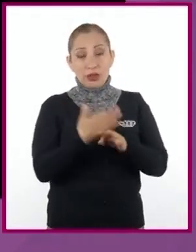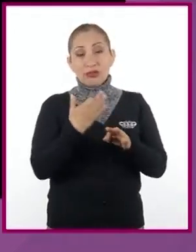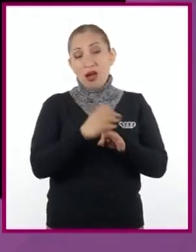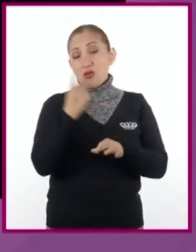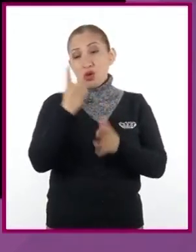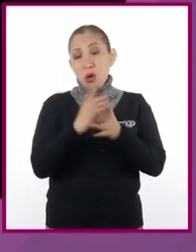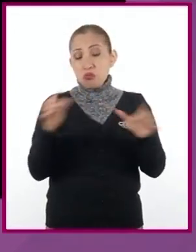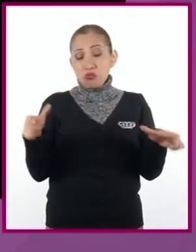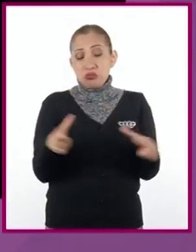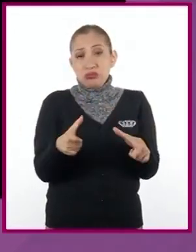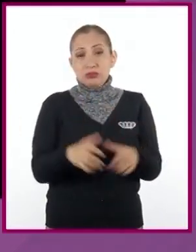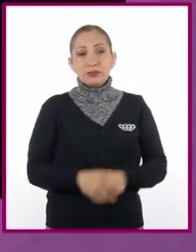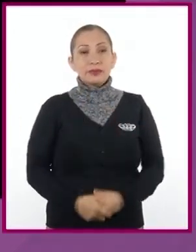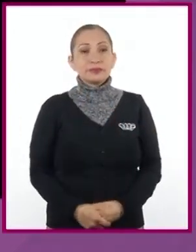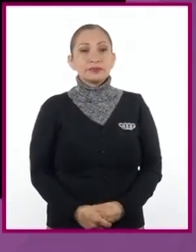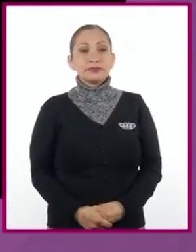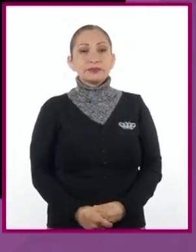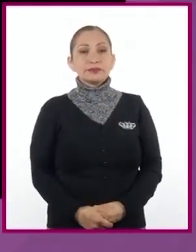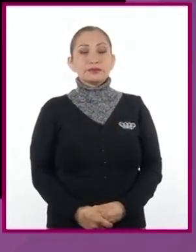día.